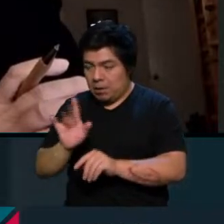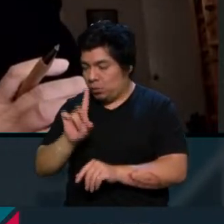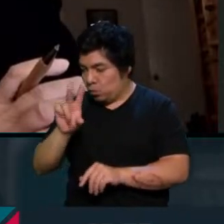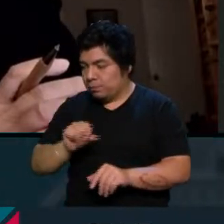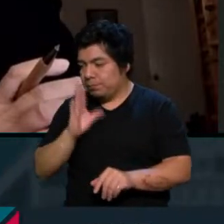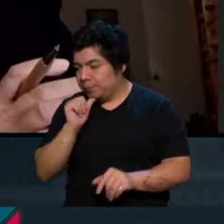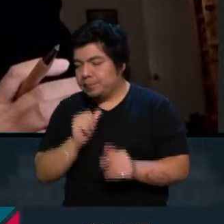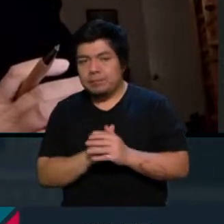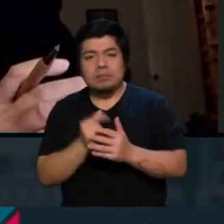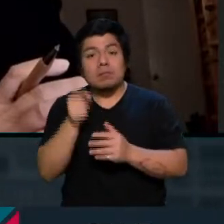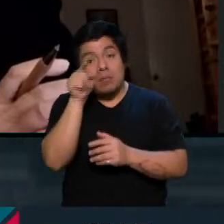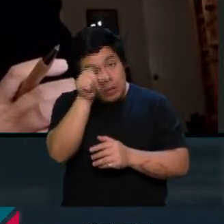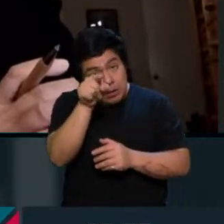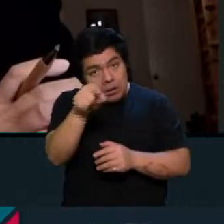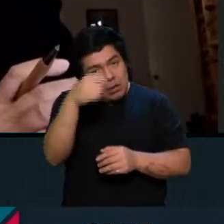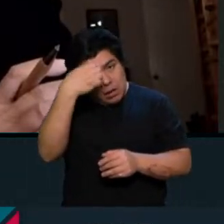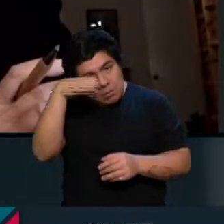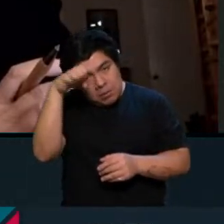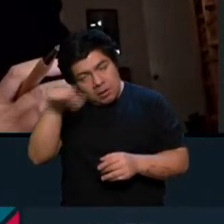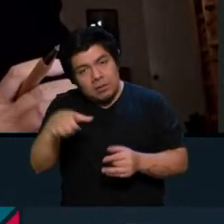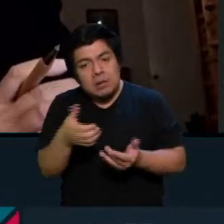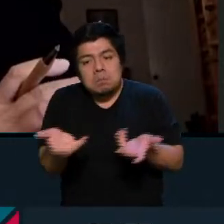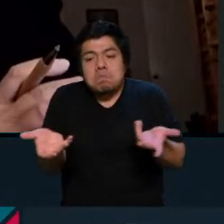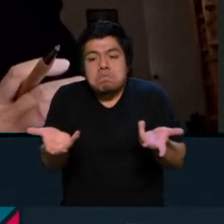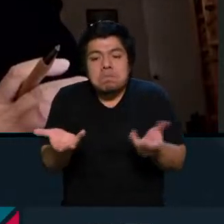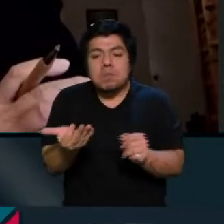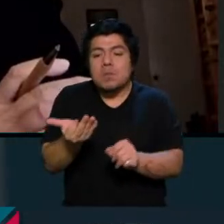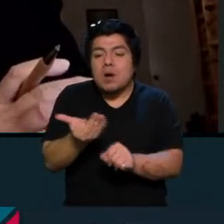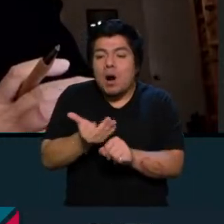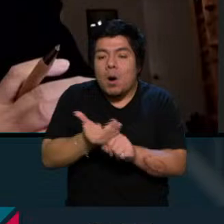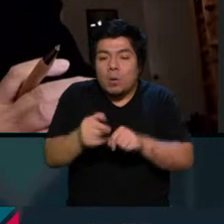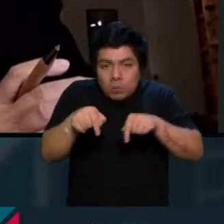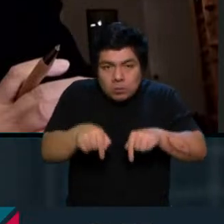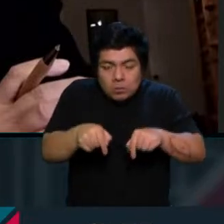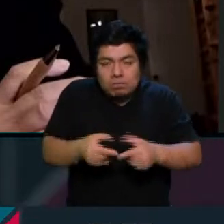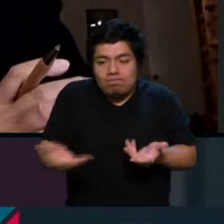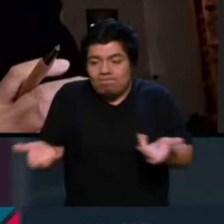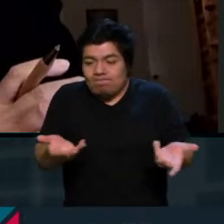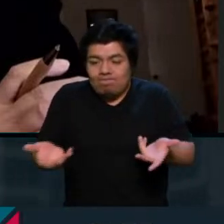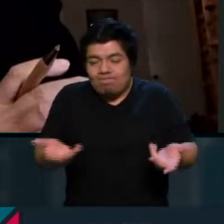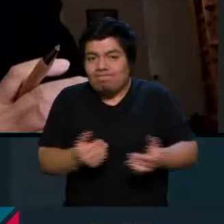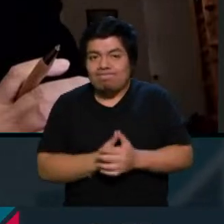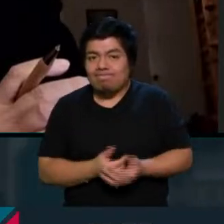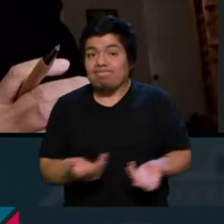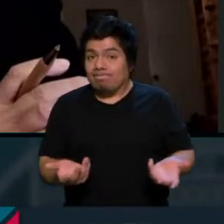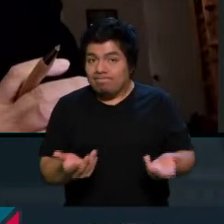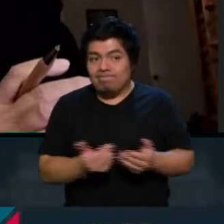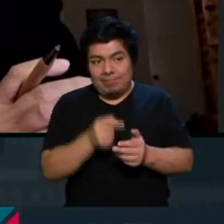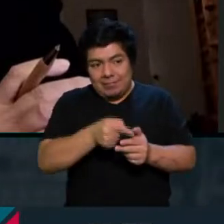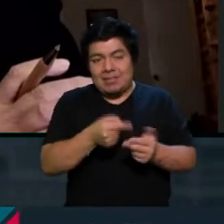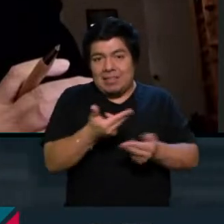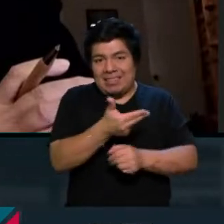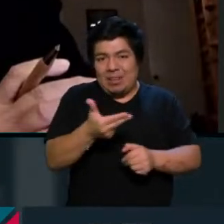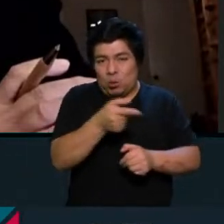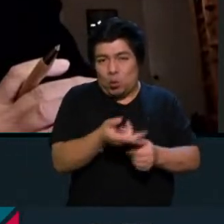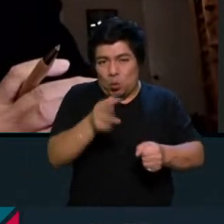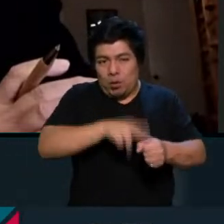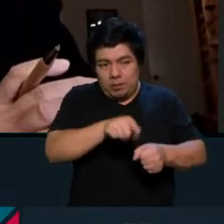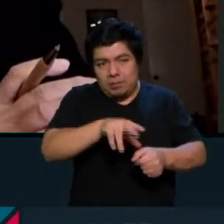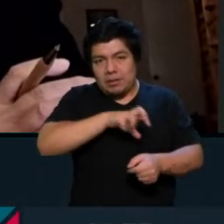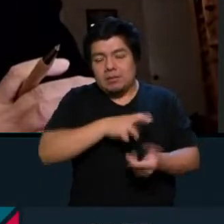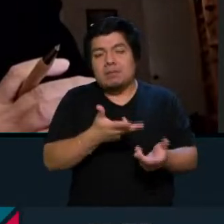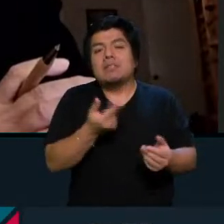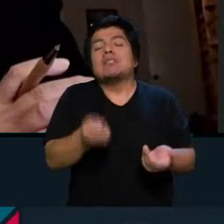pero desde su expertise, ¿cuál es la situación justamente de este tipo de hospedajes por aplicaciones, abogada?